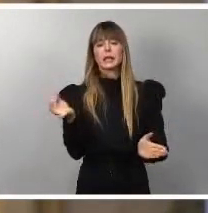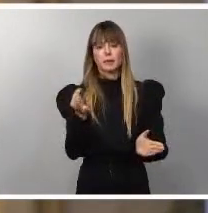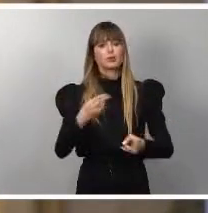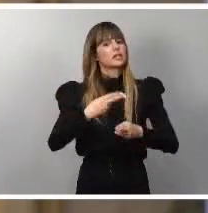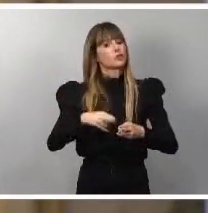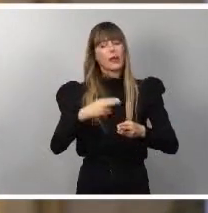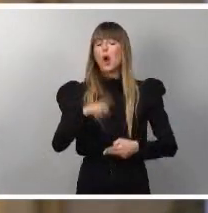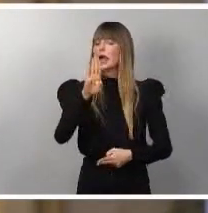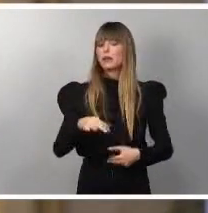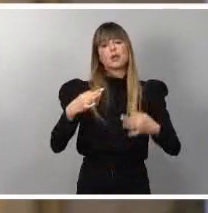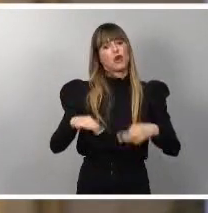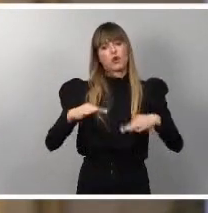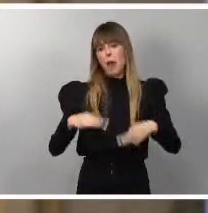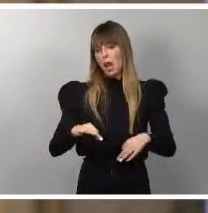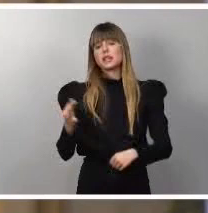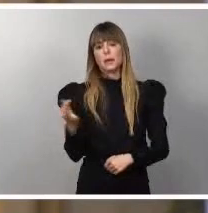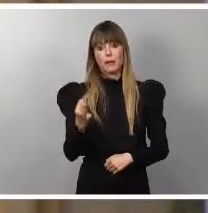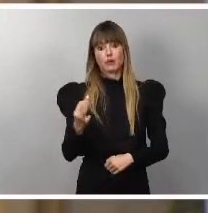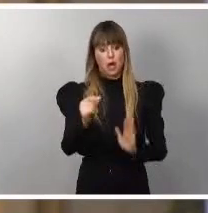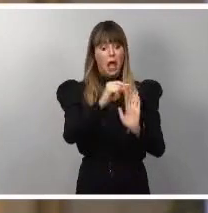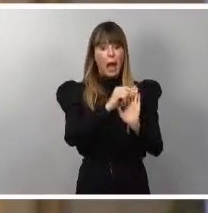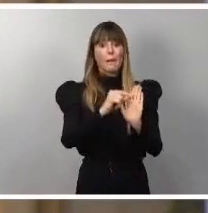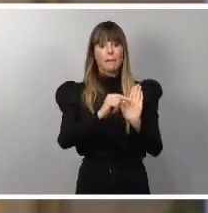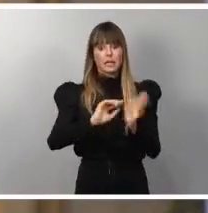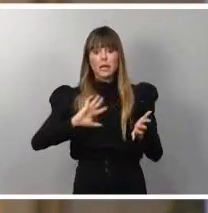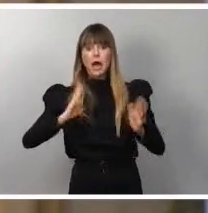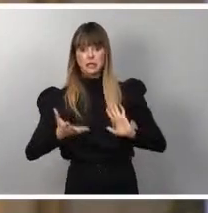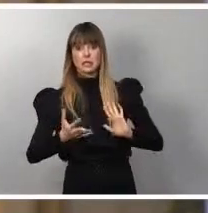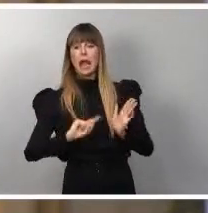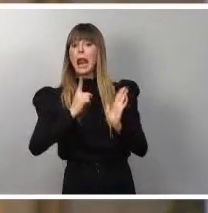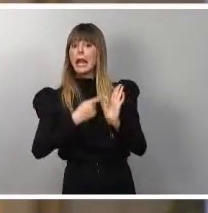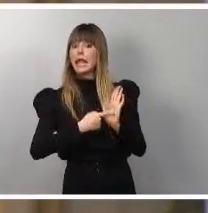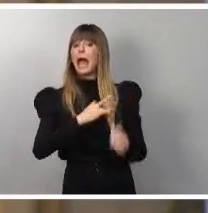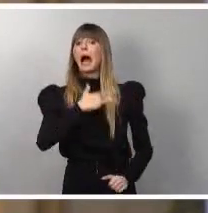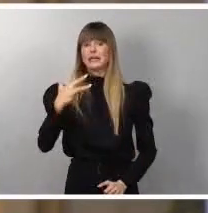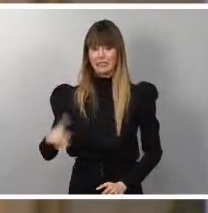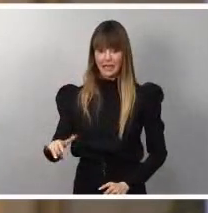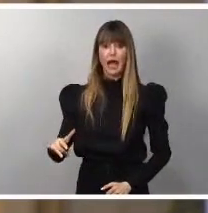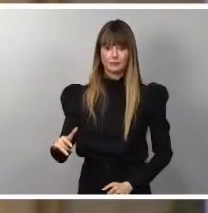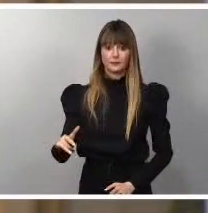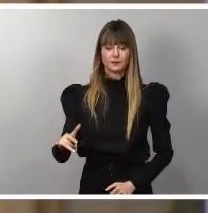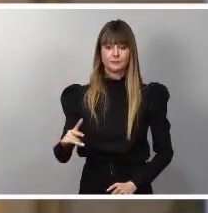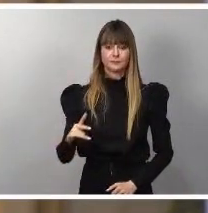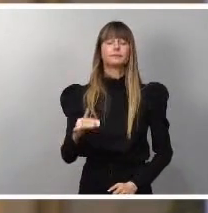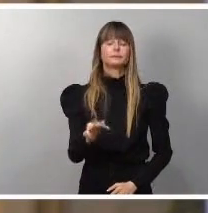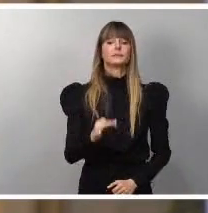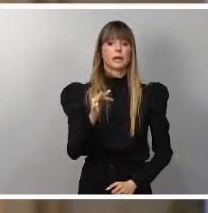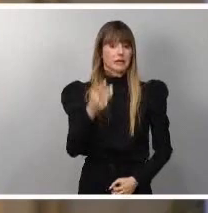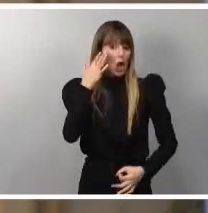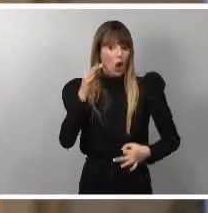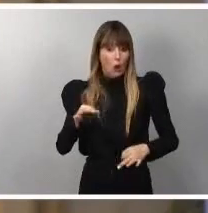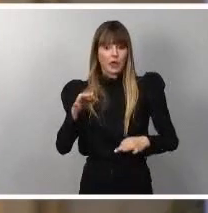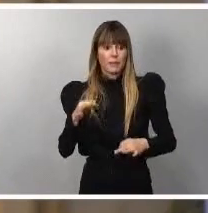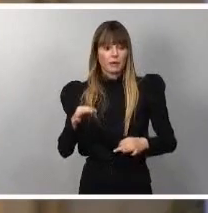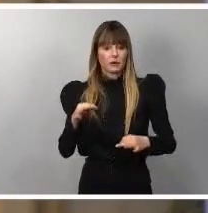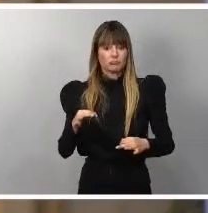Cataluña. Eso pasa por las medidas que estamos tomando a nivel de poder legislativo con la ley de amnistía y también, pues lógicamente, encontrar un